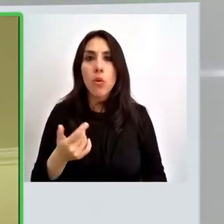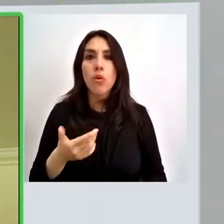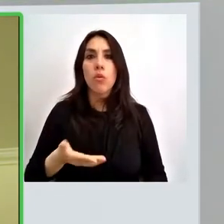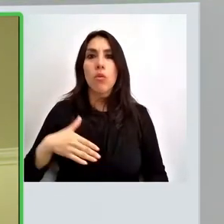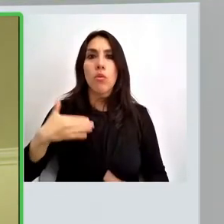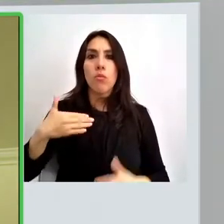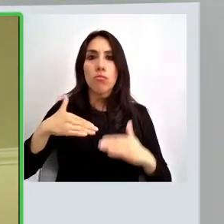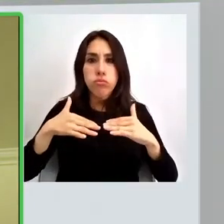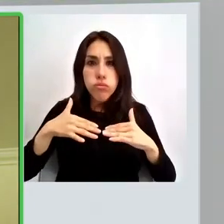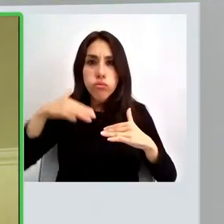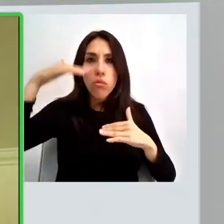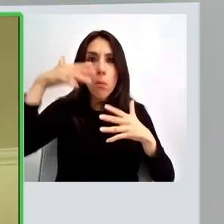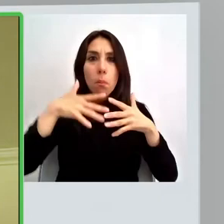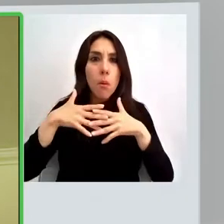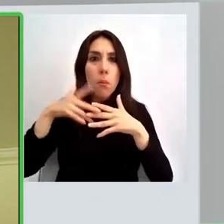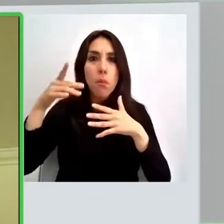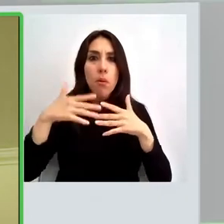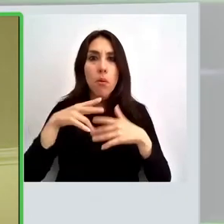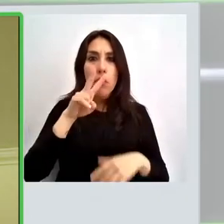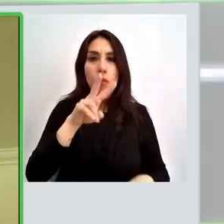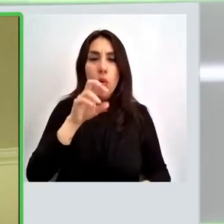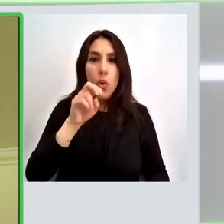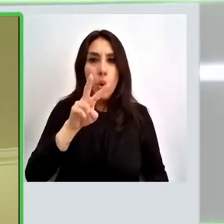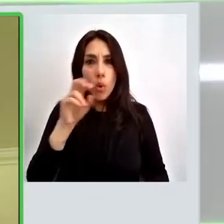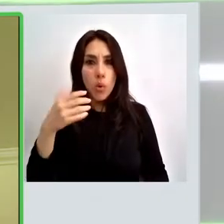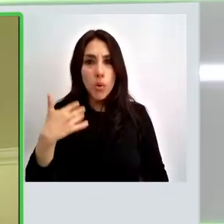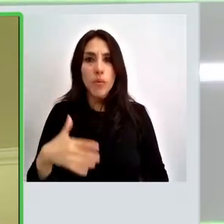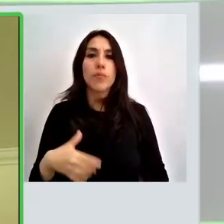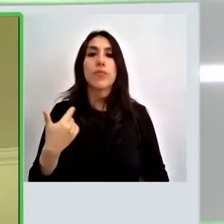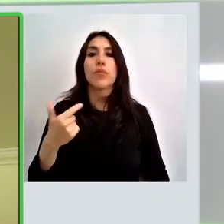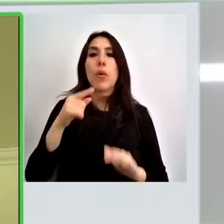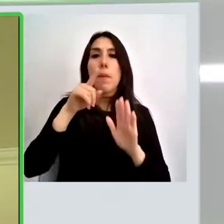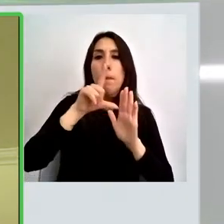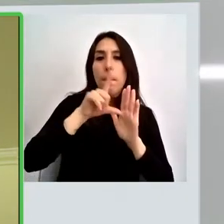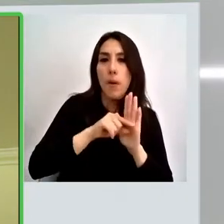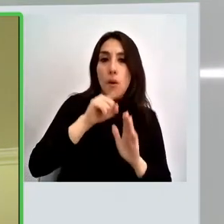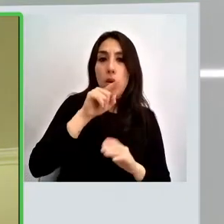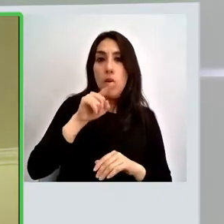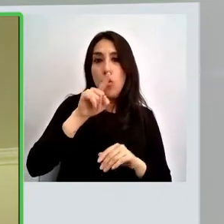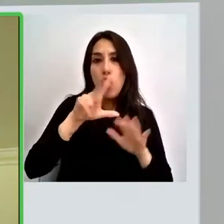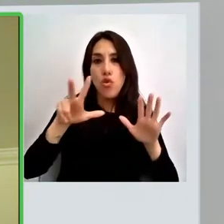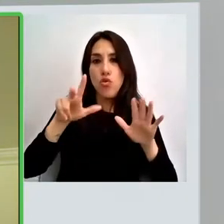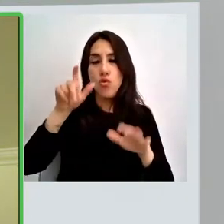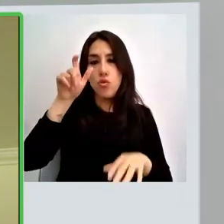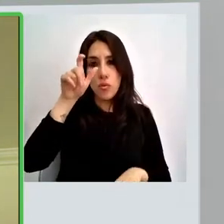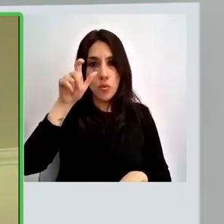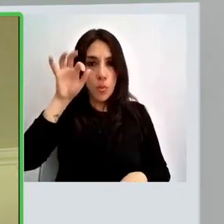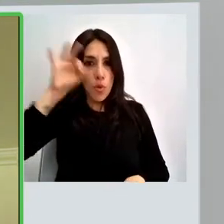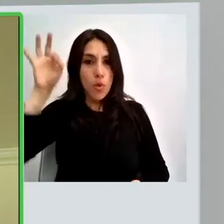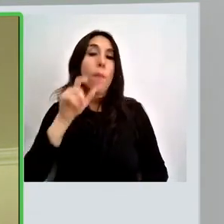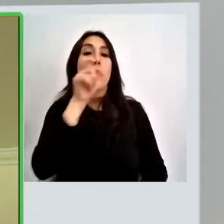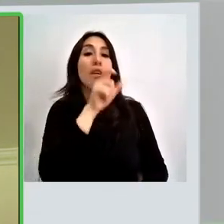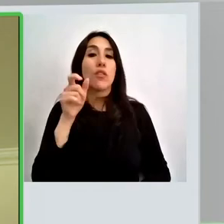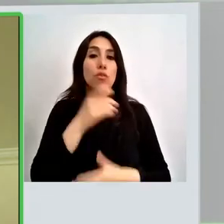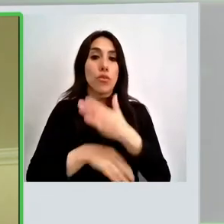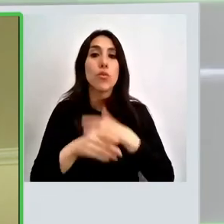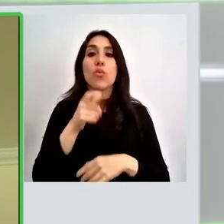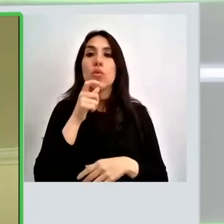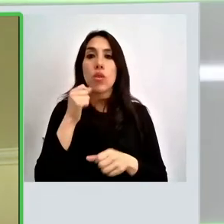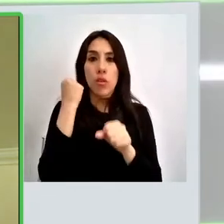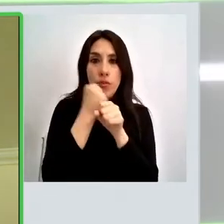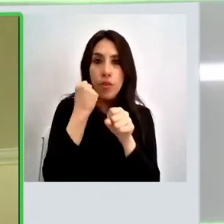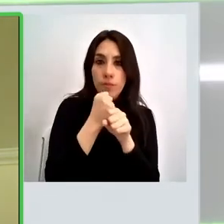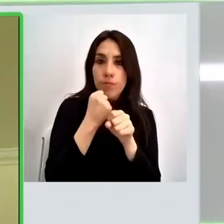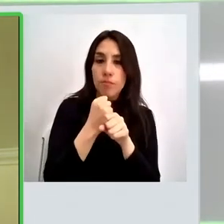menos del 18 por ciento de personas con discapacidad tenían trabajo imagínense